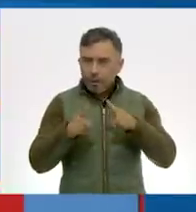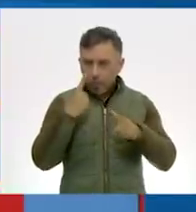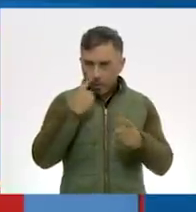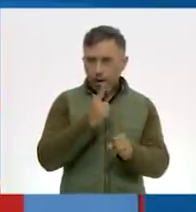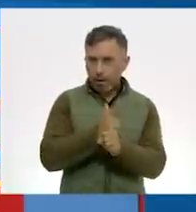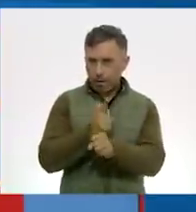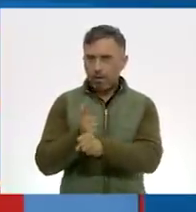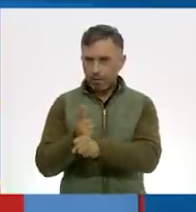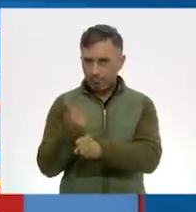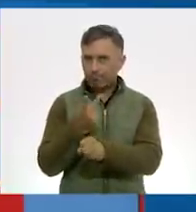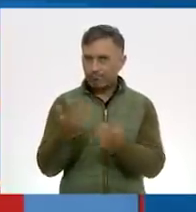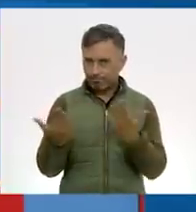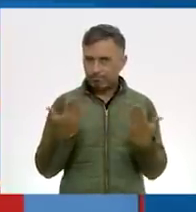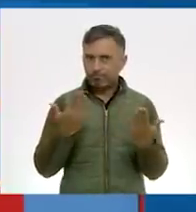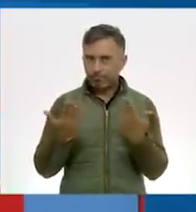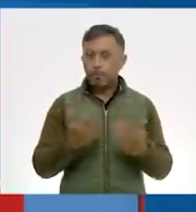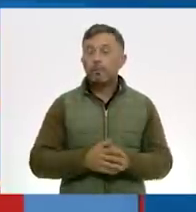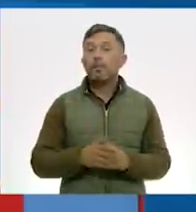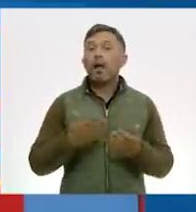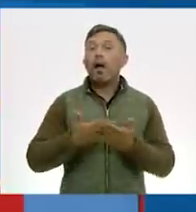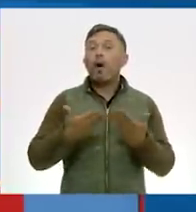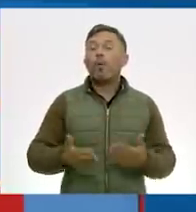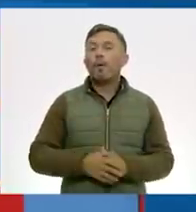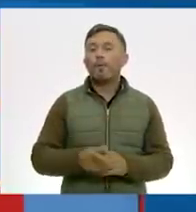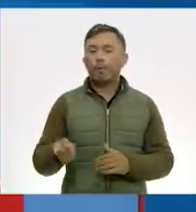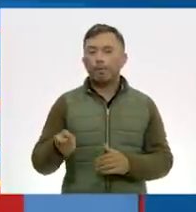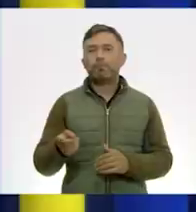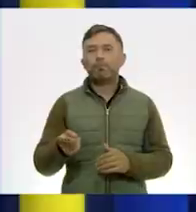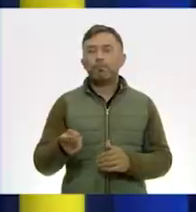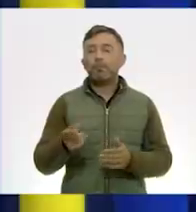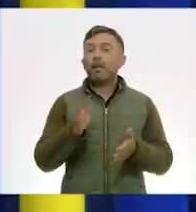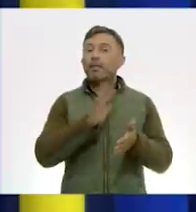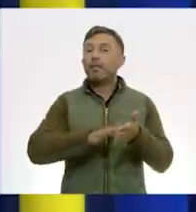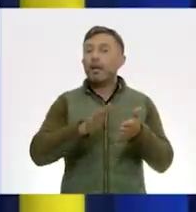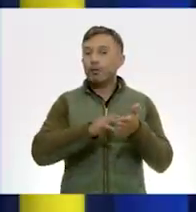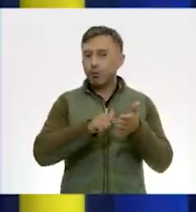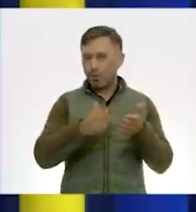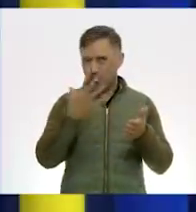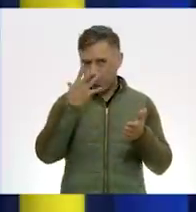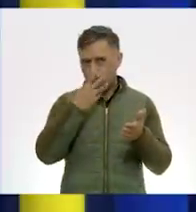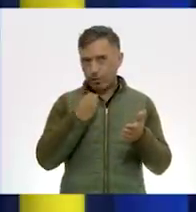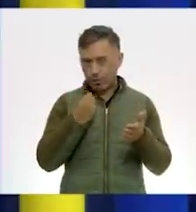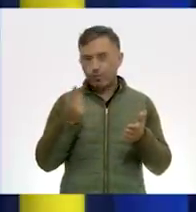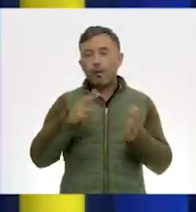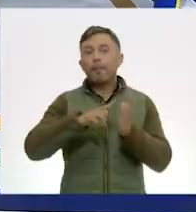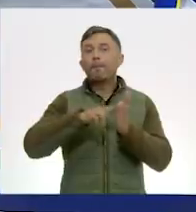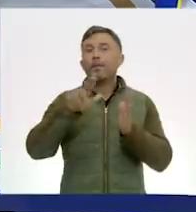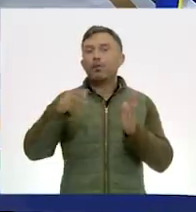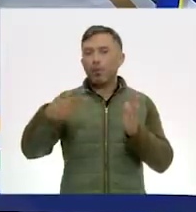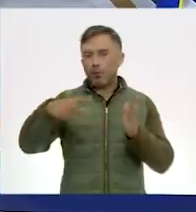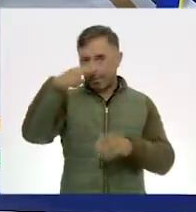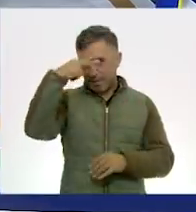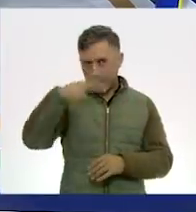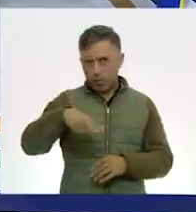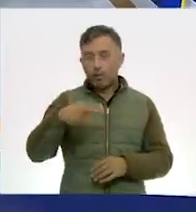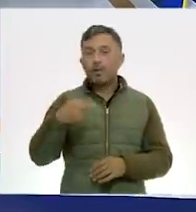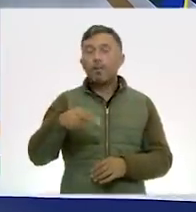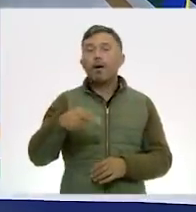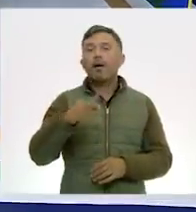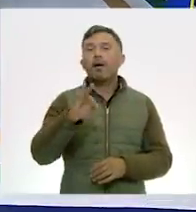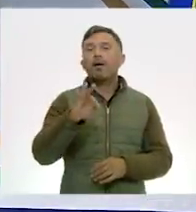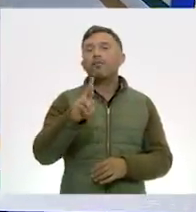voy a compartir unos textos muy bonitos de un pintor mexicano que se llama Francisco